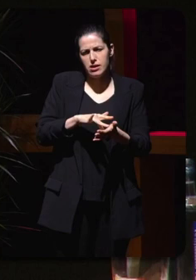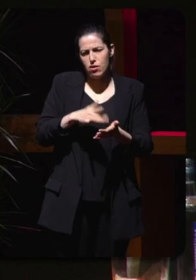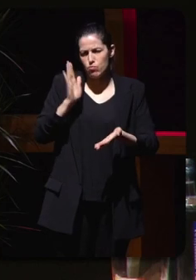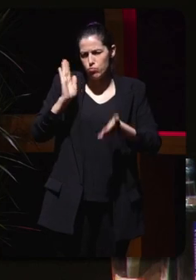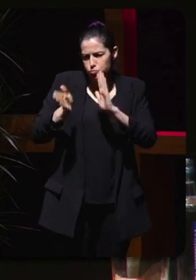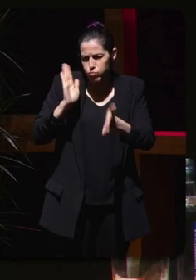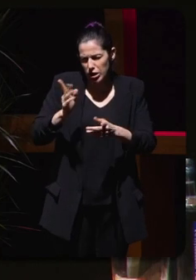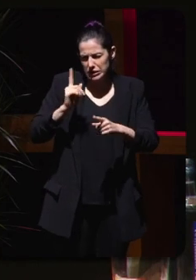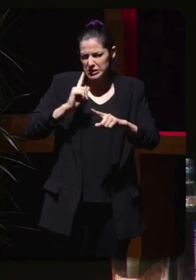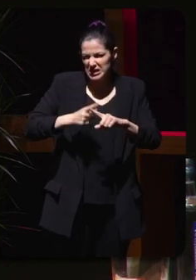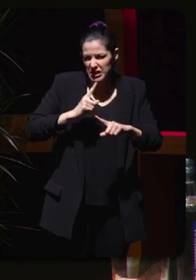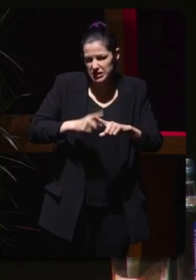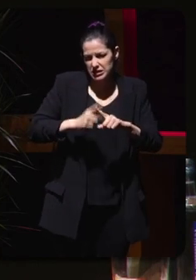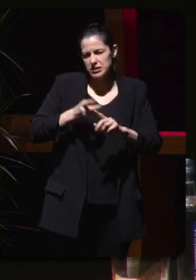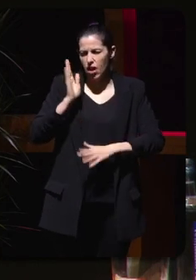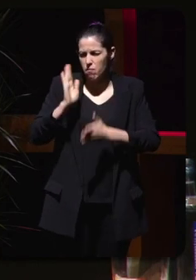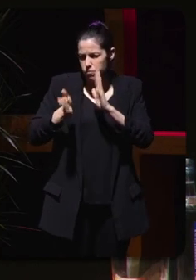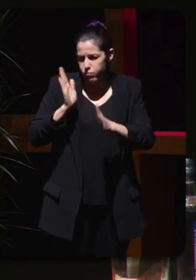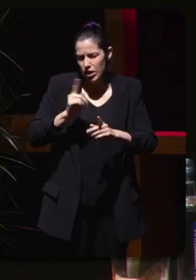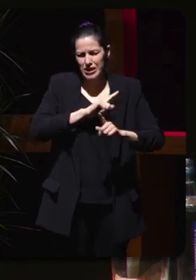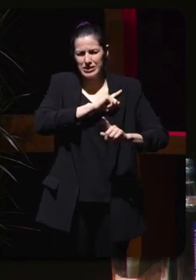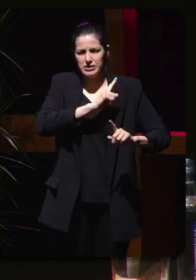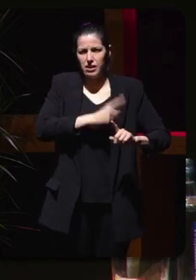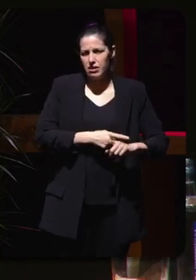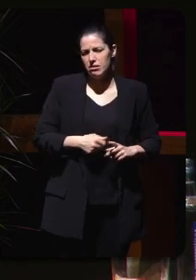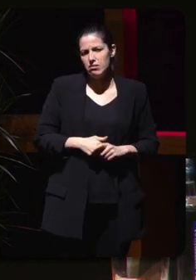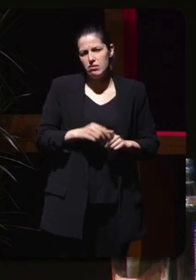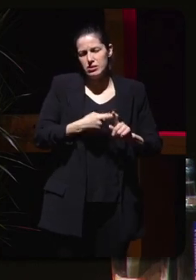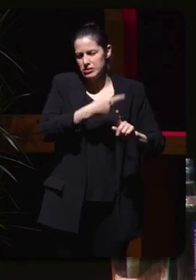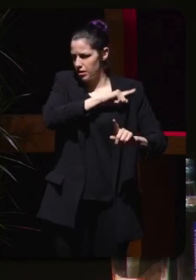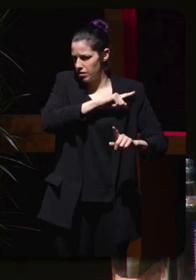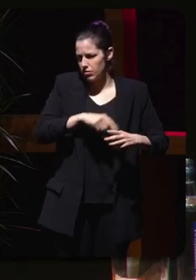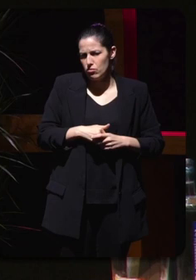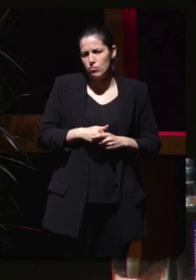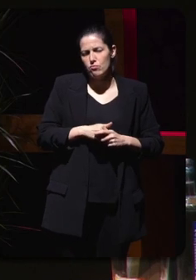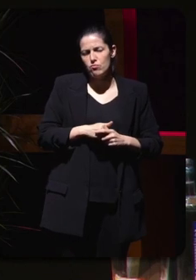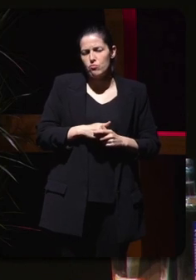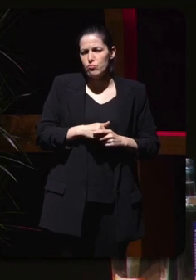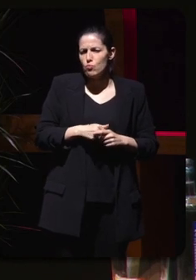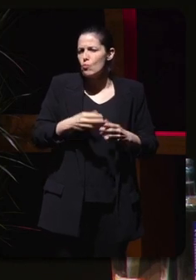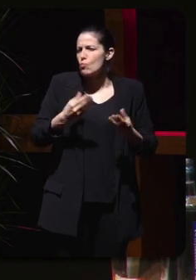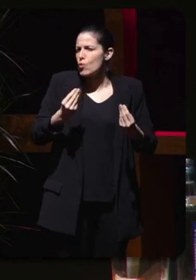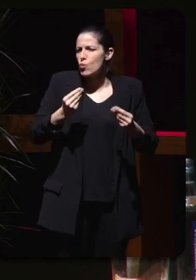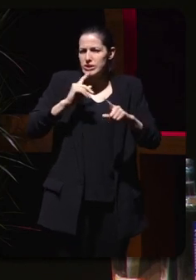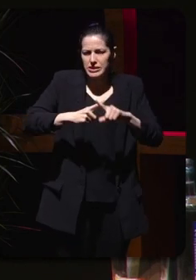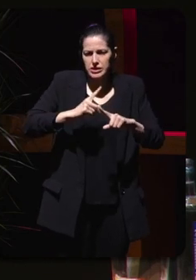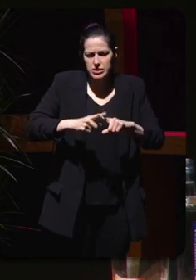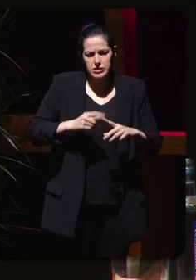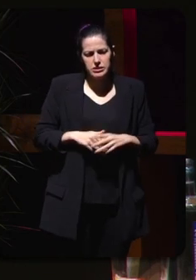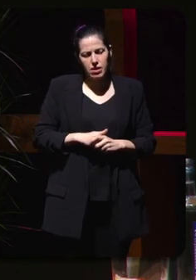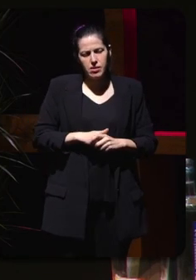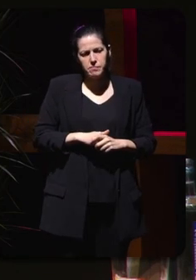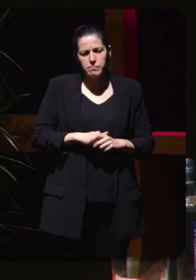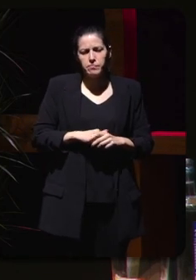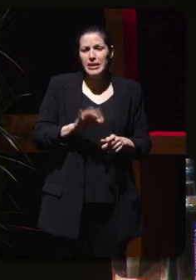tremendo, sexista, o sea, hubo una información muchísimo más sexista contra Sarah Palin. Pero